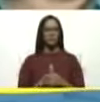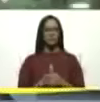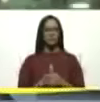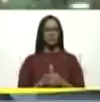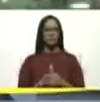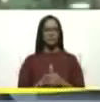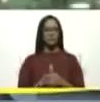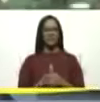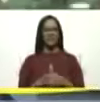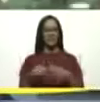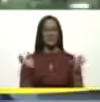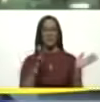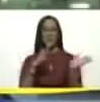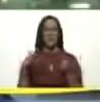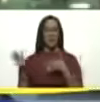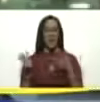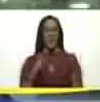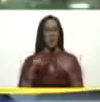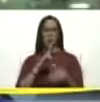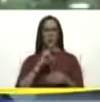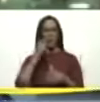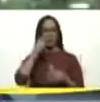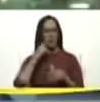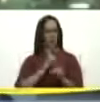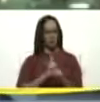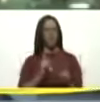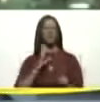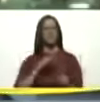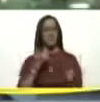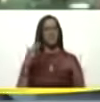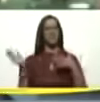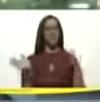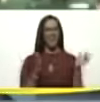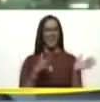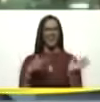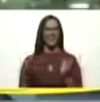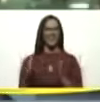Está fresco, pues, no me estoy quejando, estoy diciendo que está fresco.